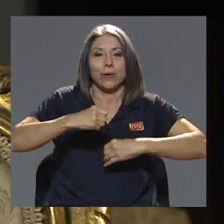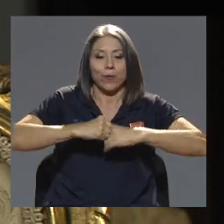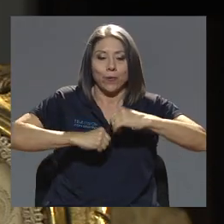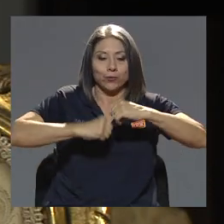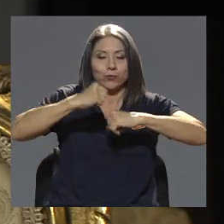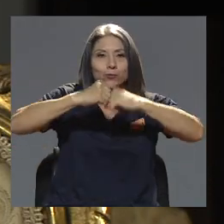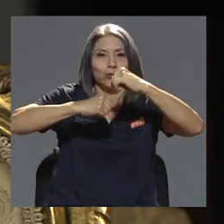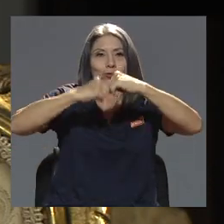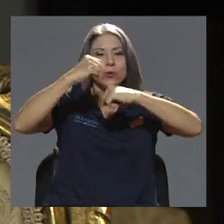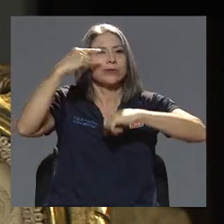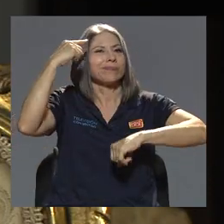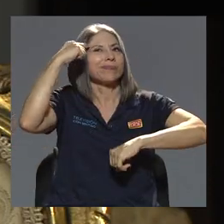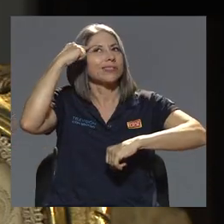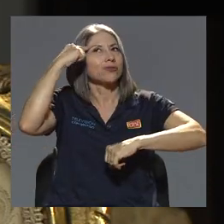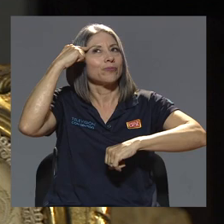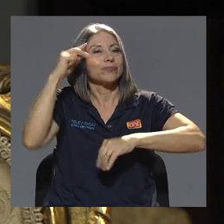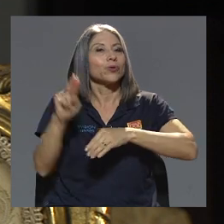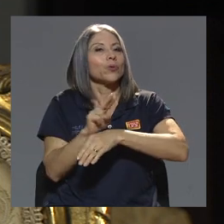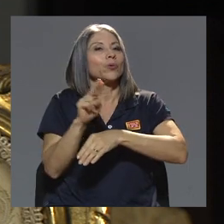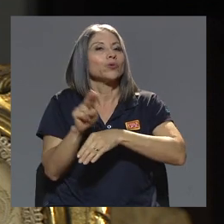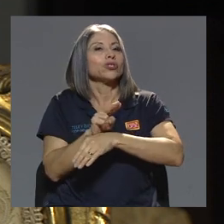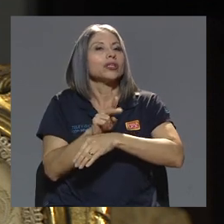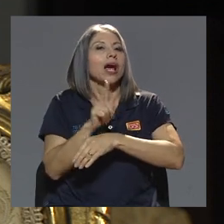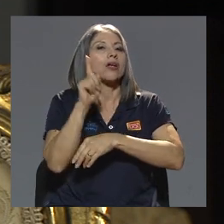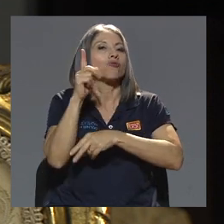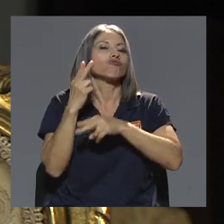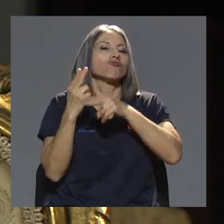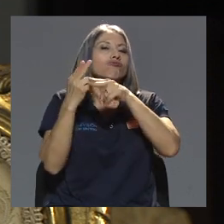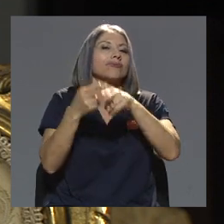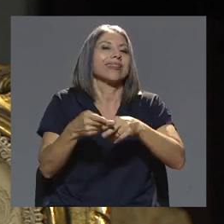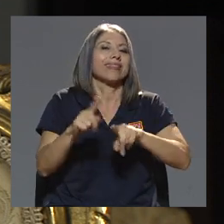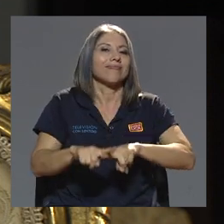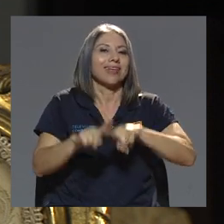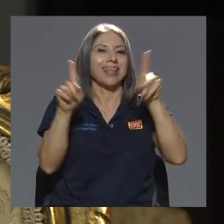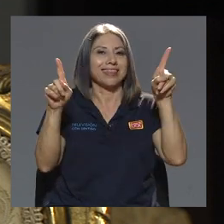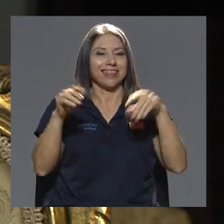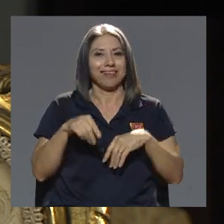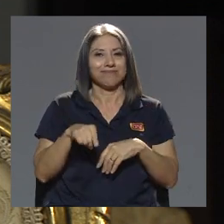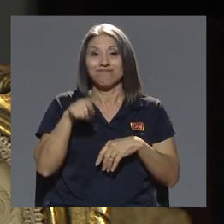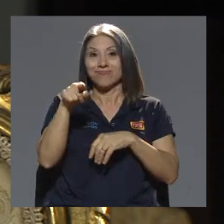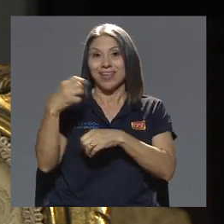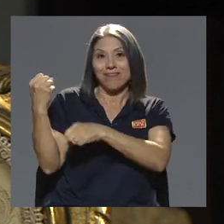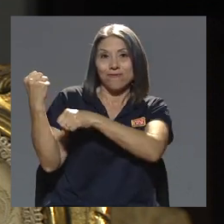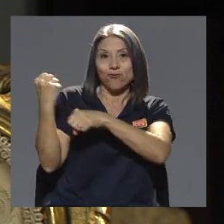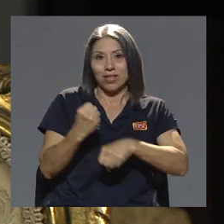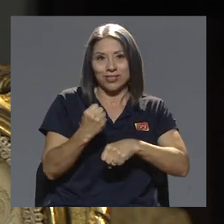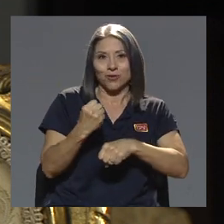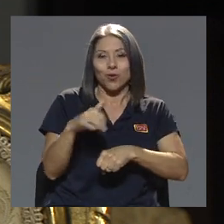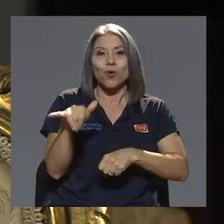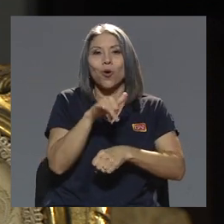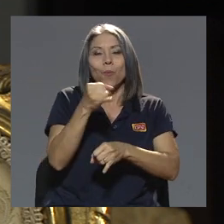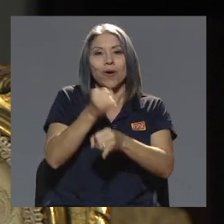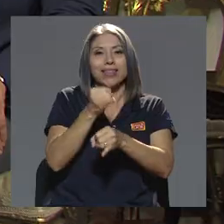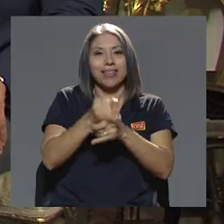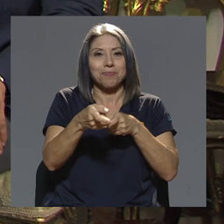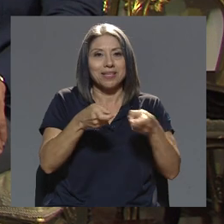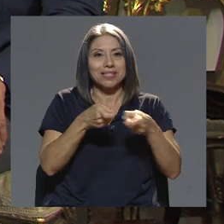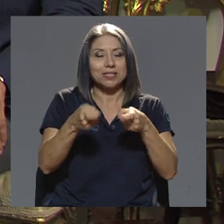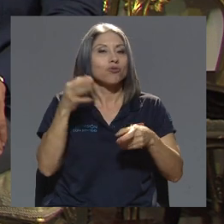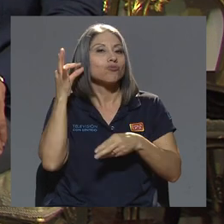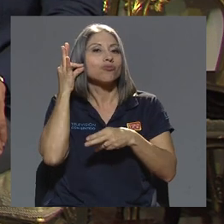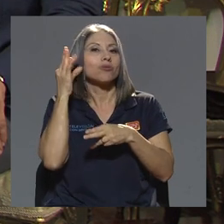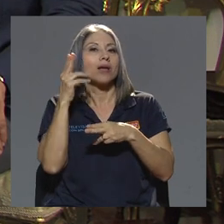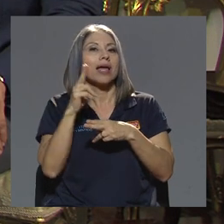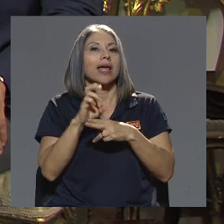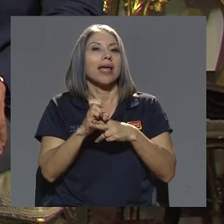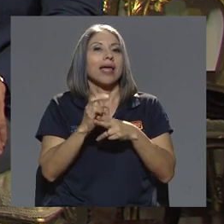por usar una figura diferente, que era la fundación como ente administrador. Doña Elizabeth Odio, junto